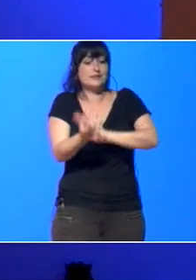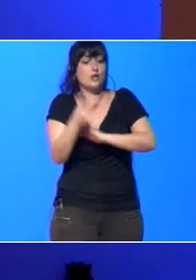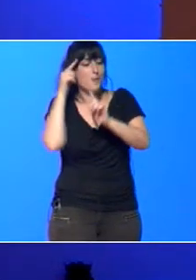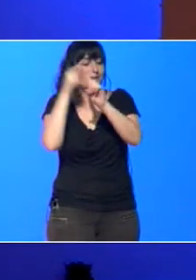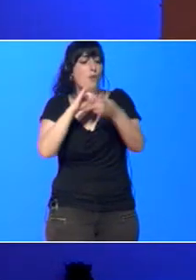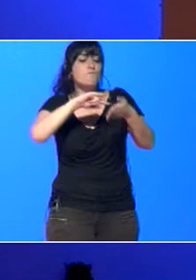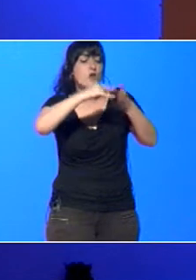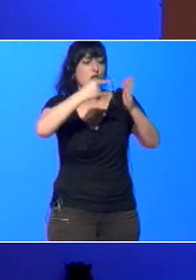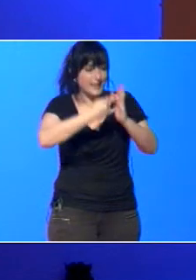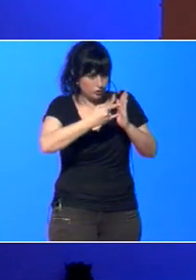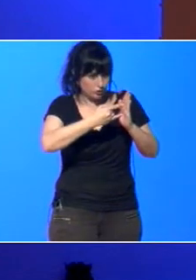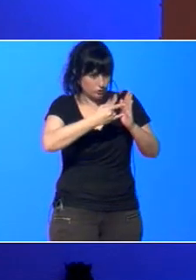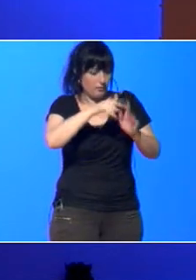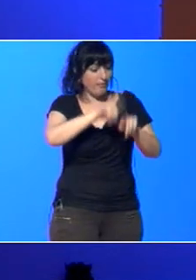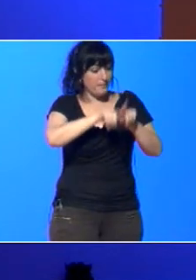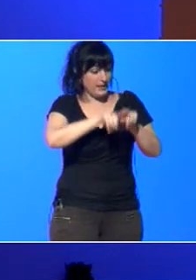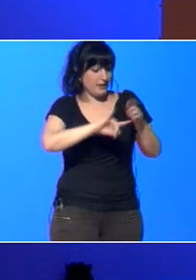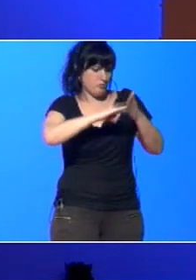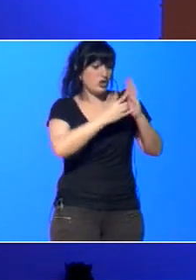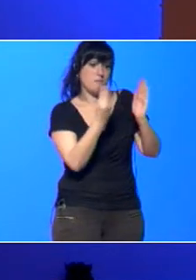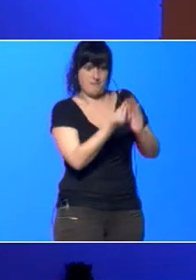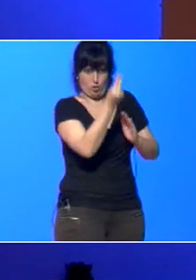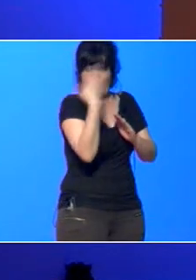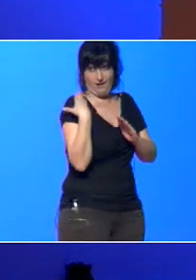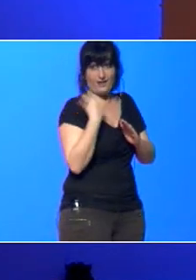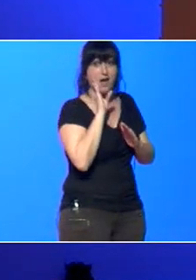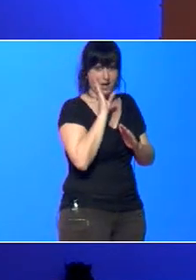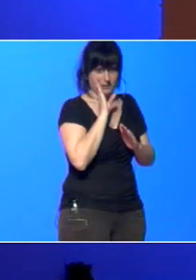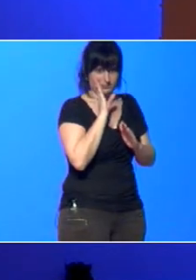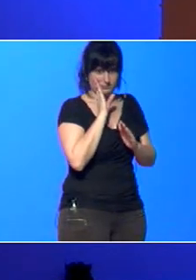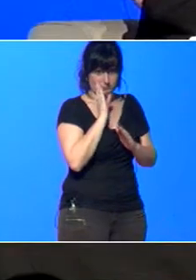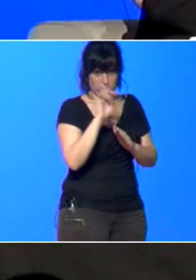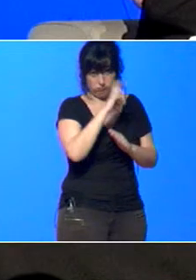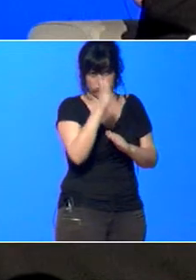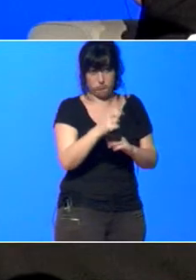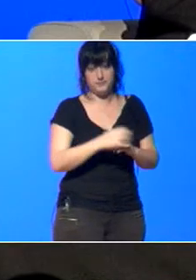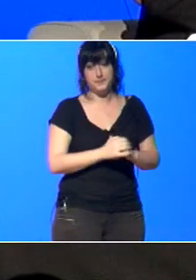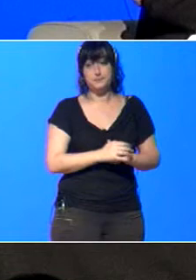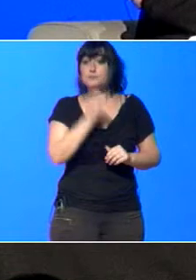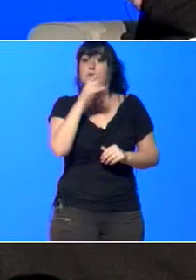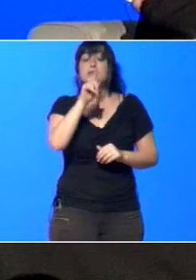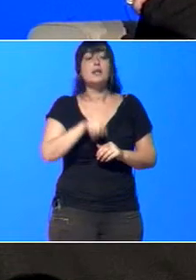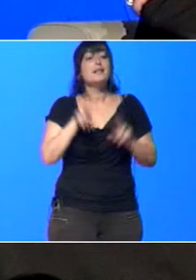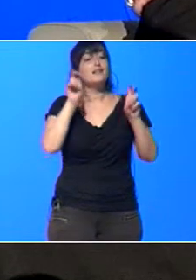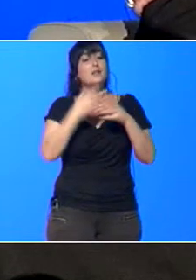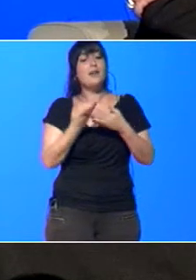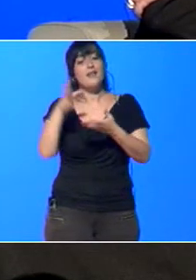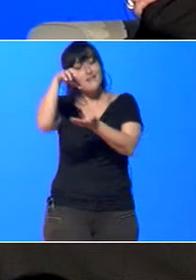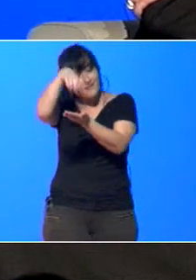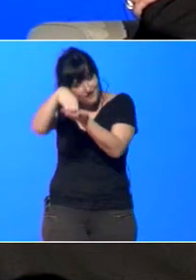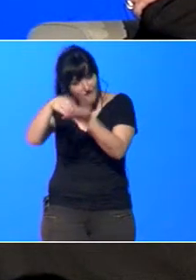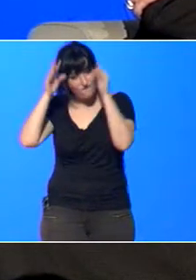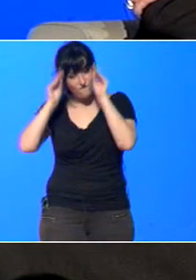inclusivos, en base a los proyectos de mejora que antes he mencionado, etcétera. La apuesta de formación en centro, que es muy clara